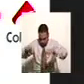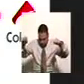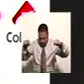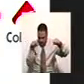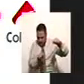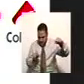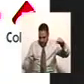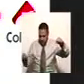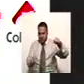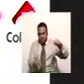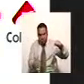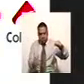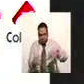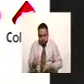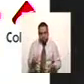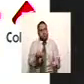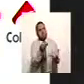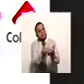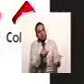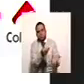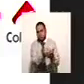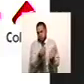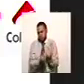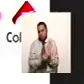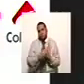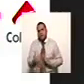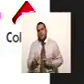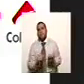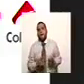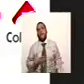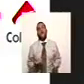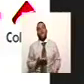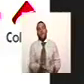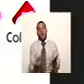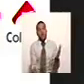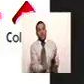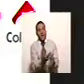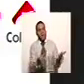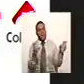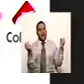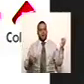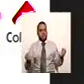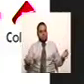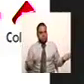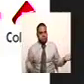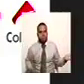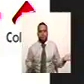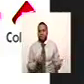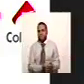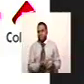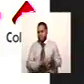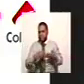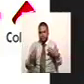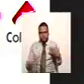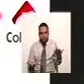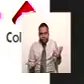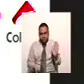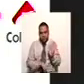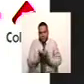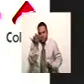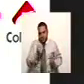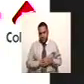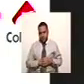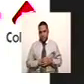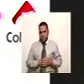también dificultaba el costo para la adquisición de nuevos vehículos, obviamente generando un problema todavía más hondo cuando se trataba de